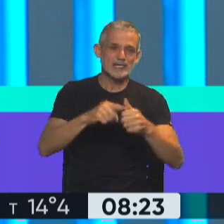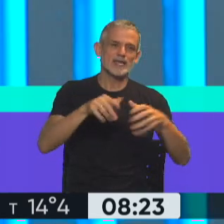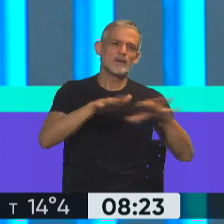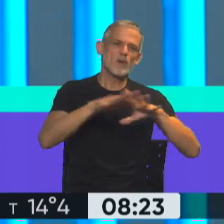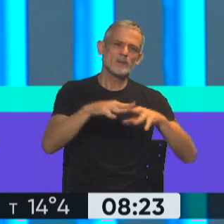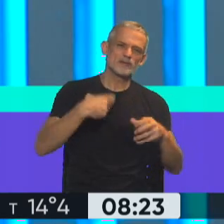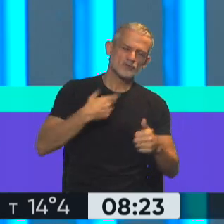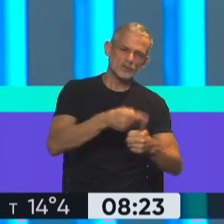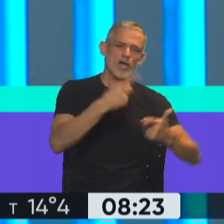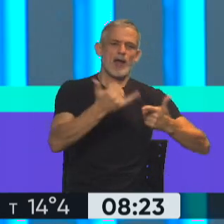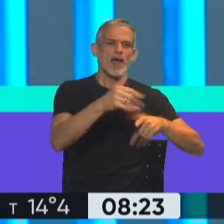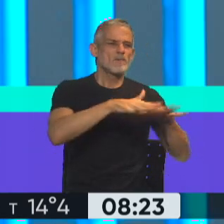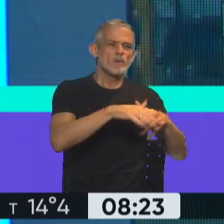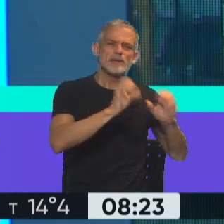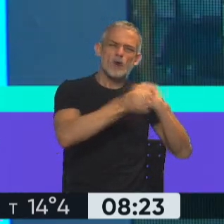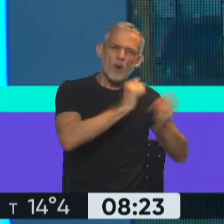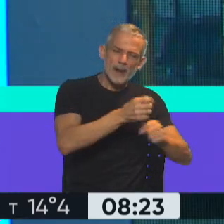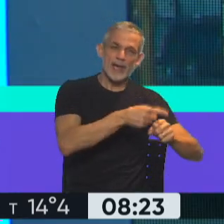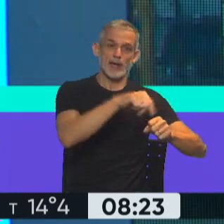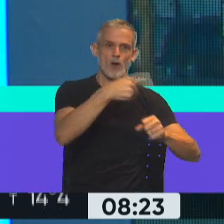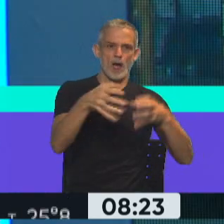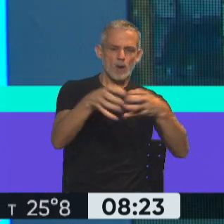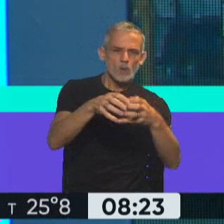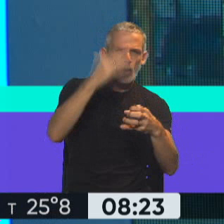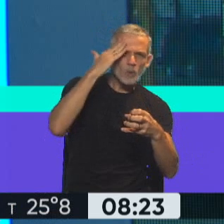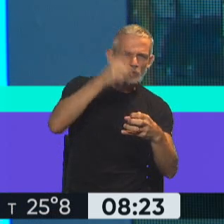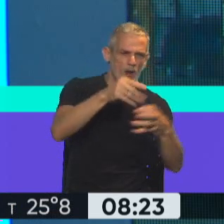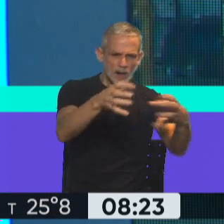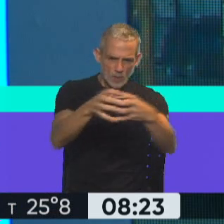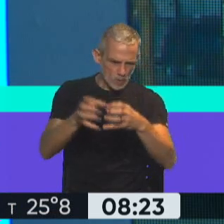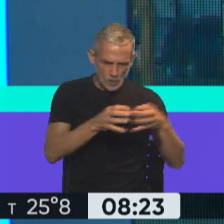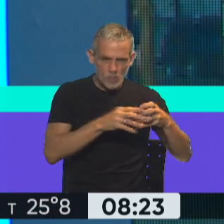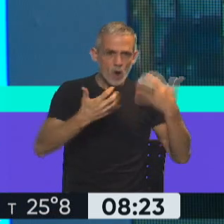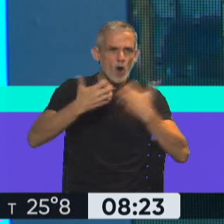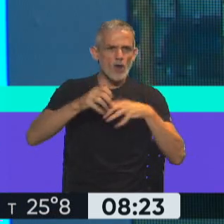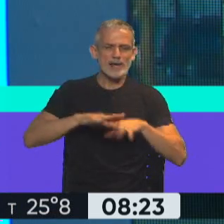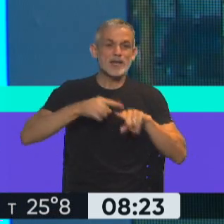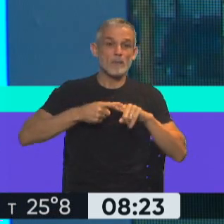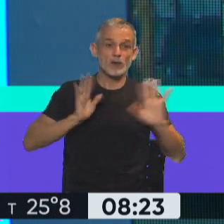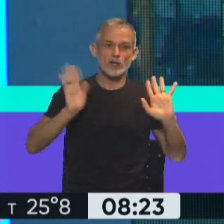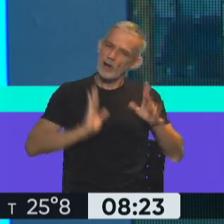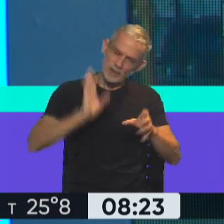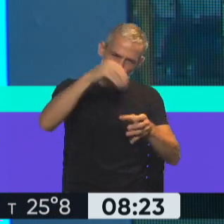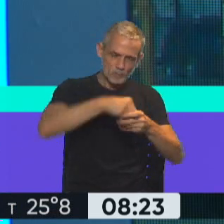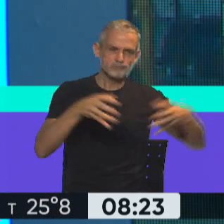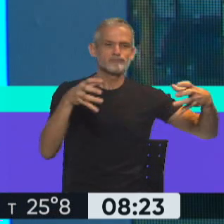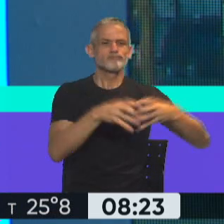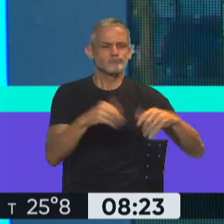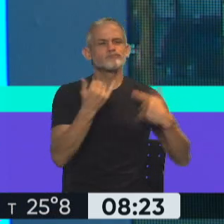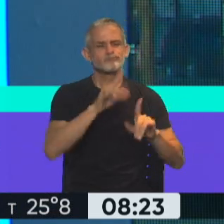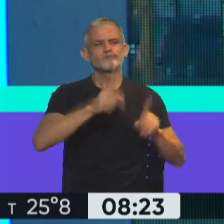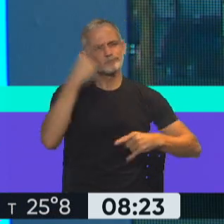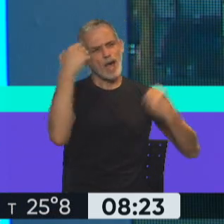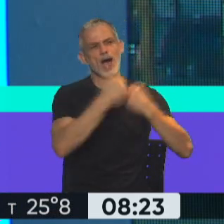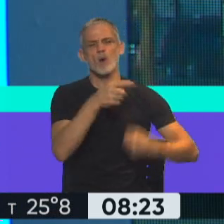movimientos sociales, tenés movimiento obrero, tenés colectivos culturales, tenés gente que no está organizada en partidos políticos, pero que se identifica con esa